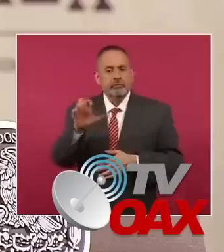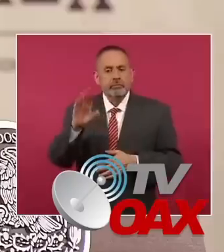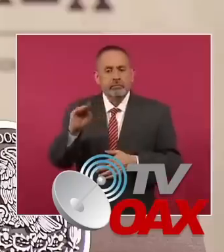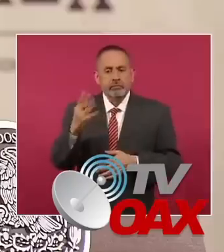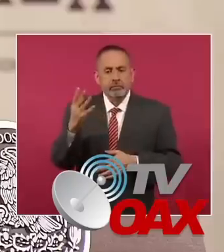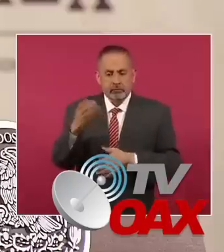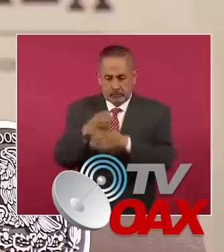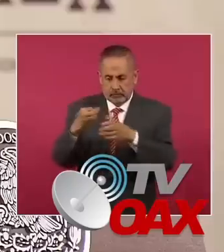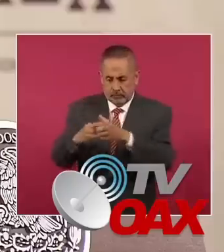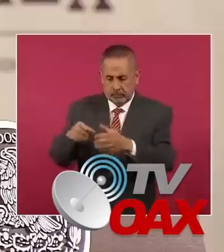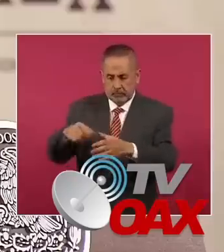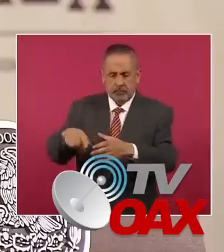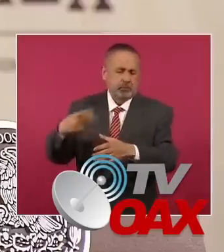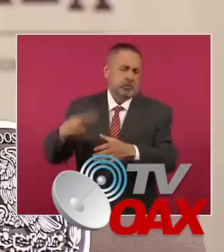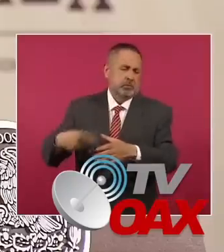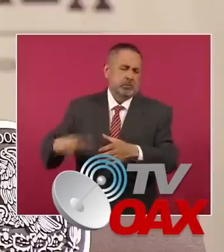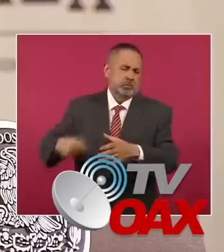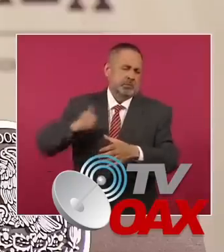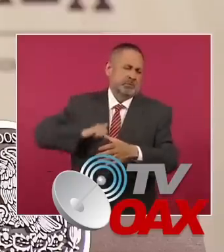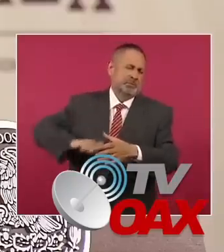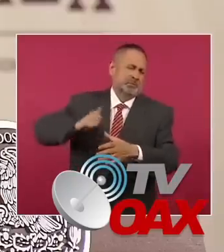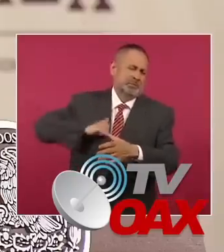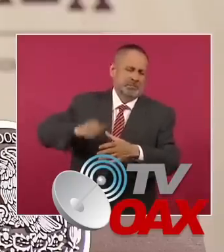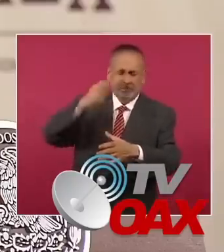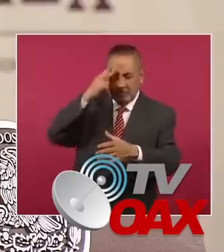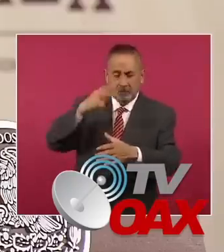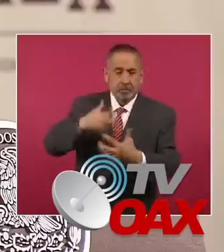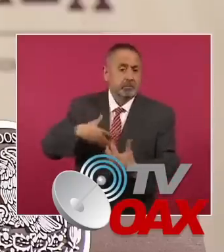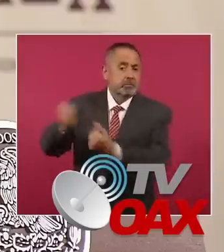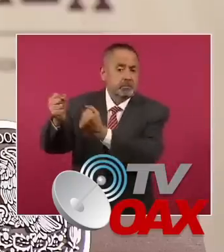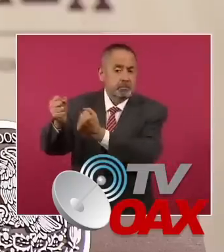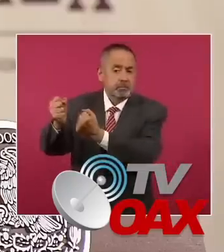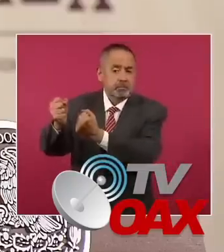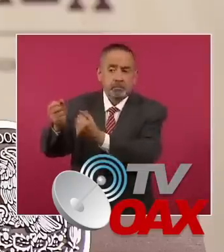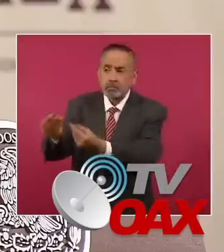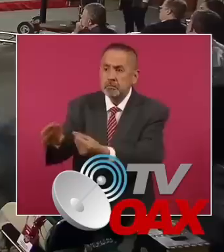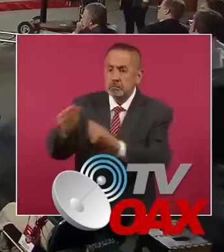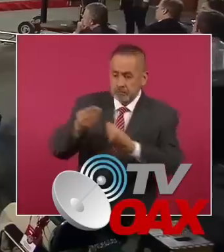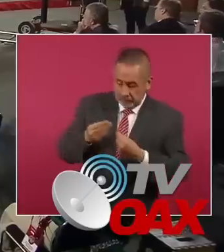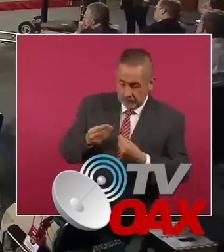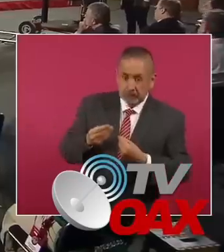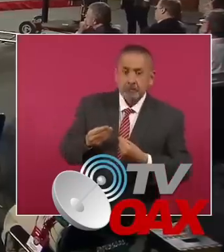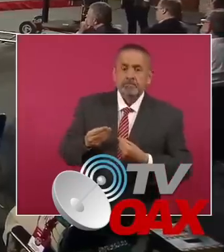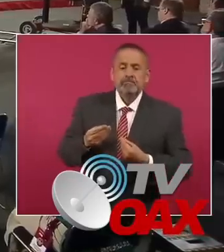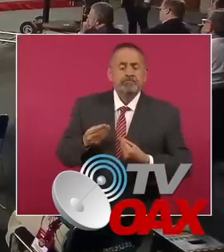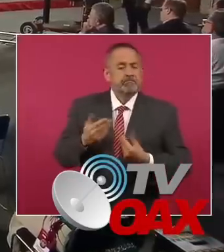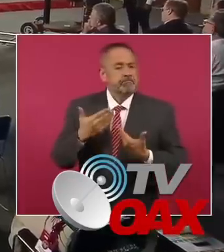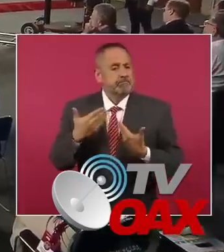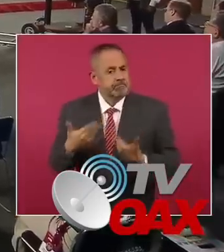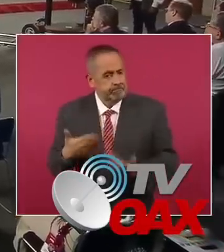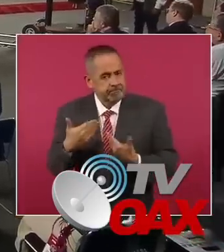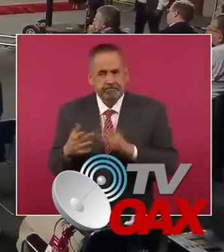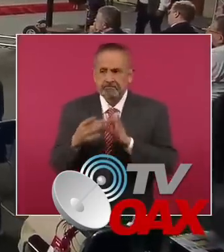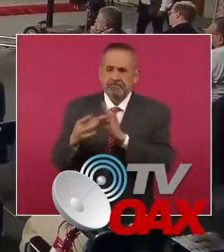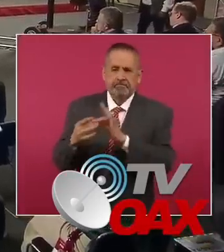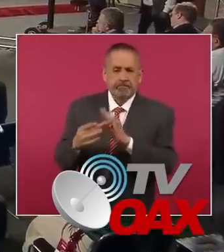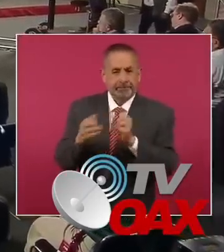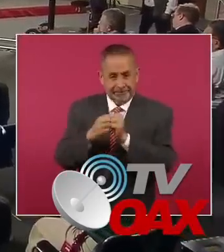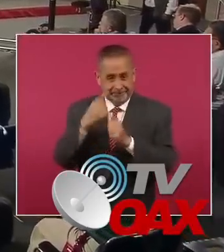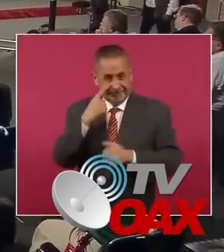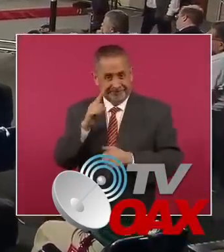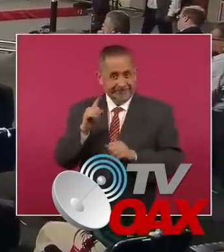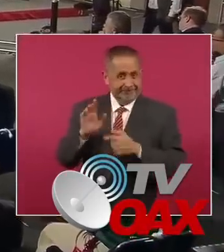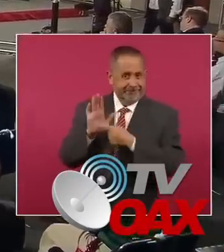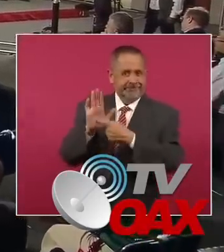594 piezas históricas, y ahí comenzó esta extraordinaria historia. Las piezas que